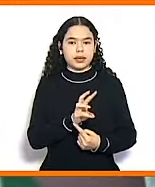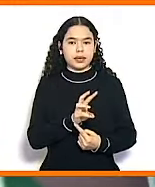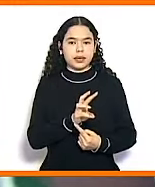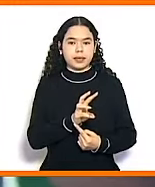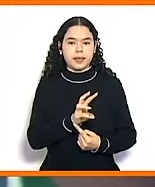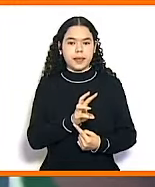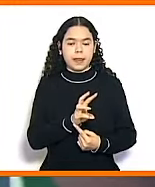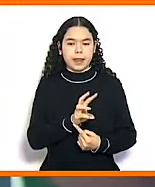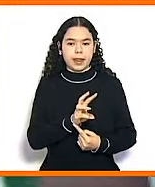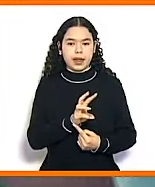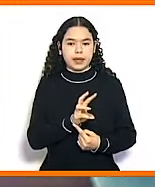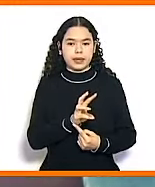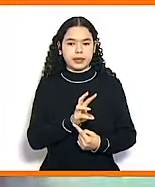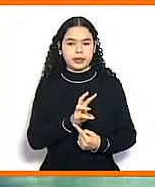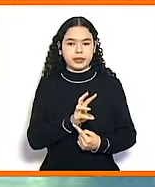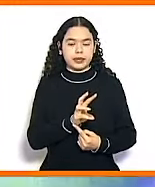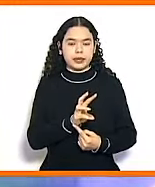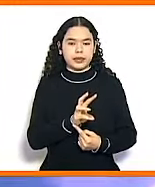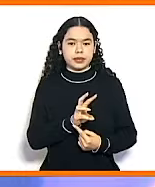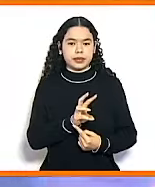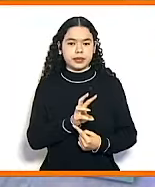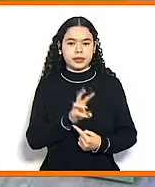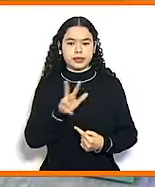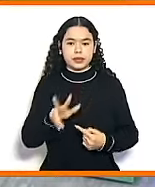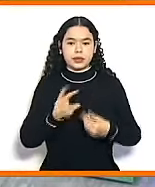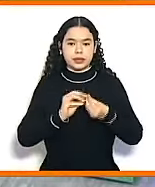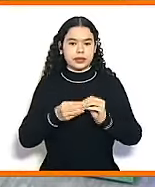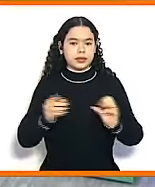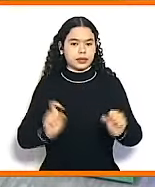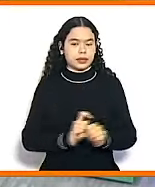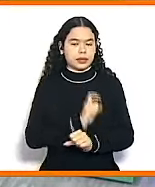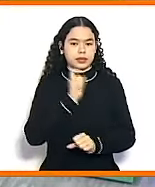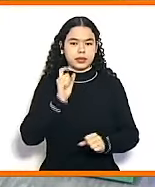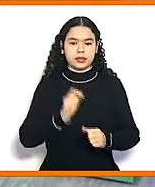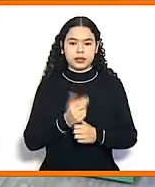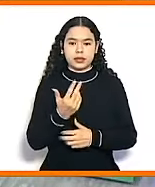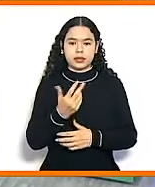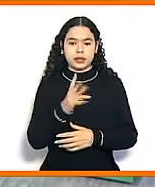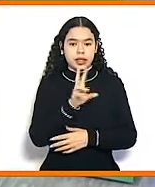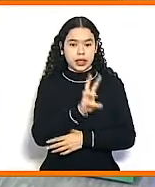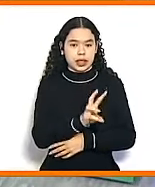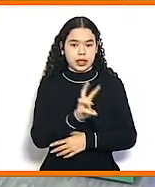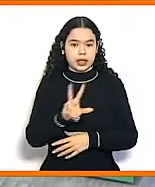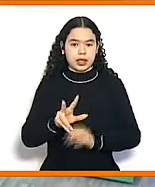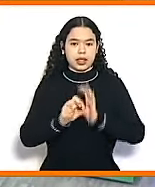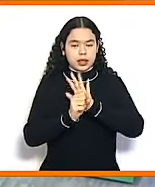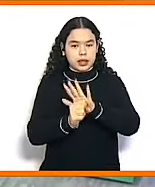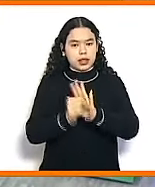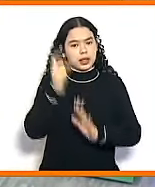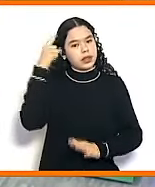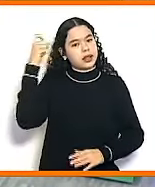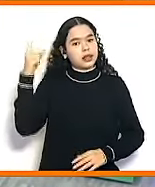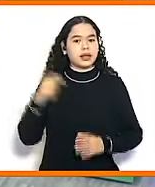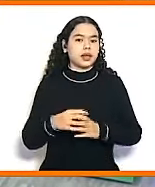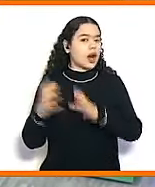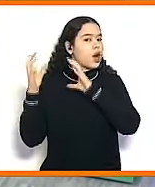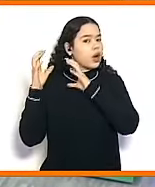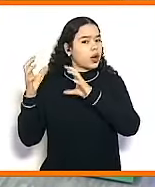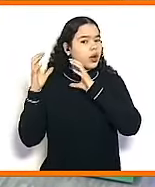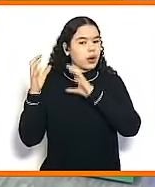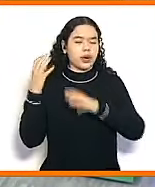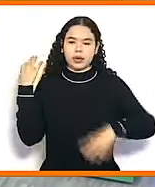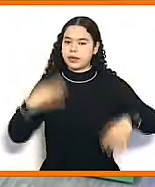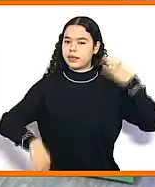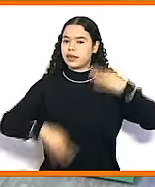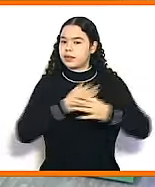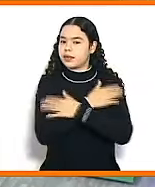dígito es atentos el tres tu número ganador en diaria es el 63 con su símbolo de sueños coco Muchas